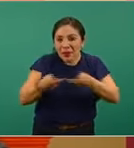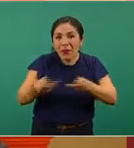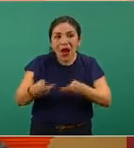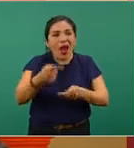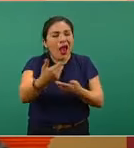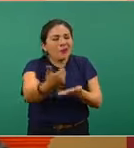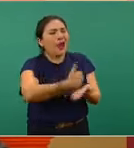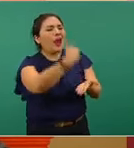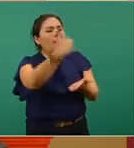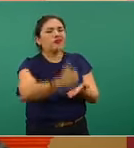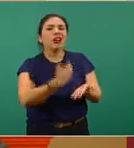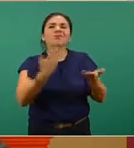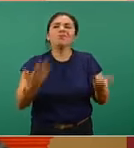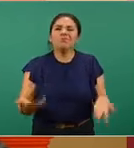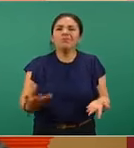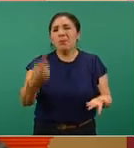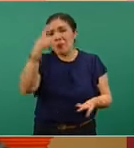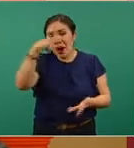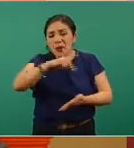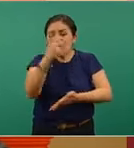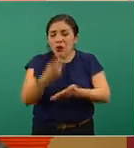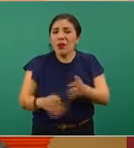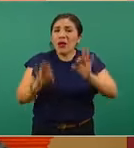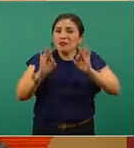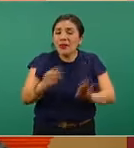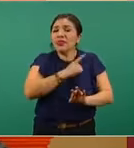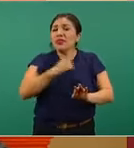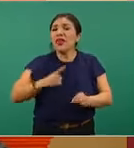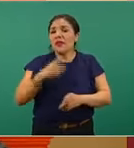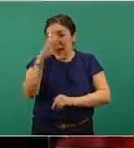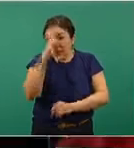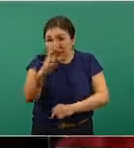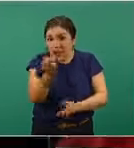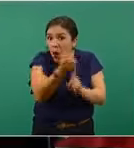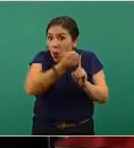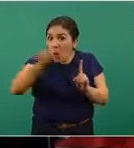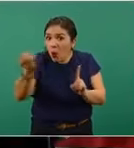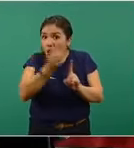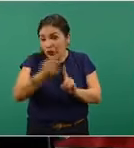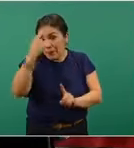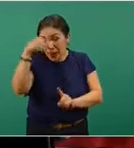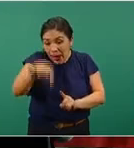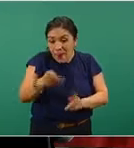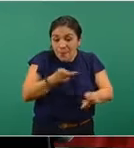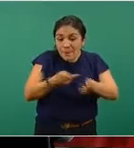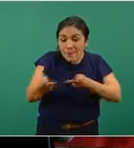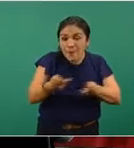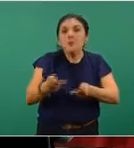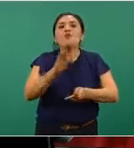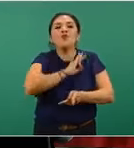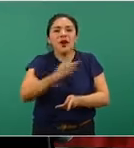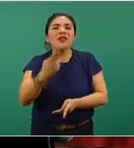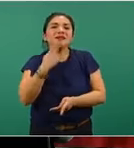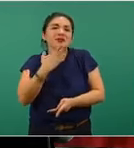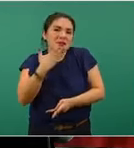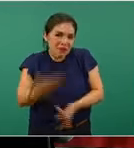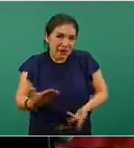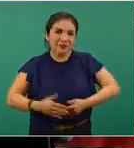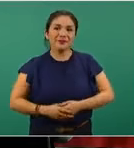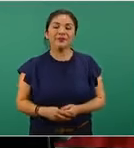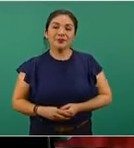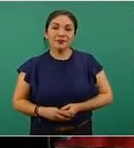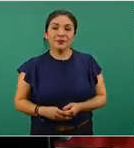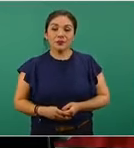los objetivos estratégicos de este programa. Hay que respetar el orden para que el programa tenga la mayor efectividad. La siguiente.